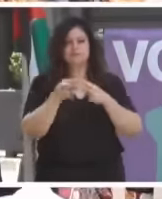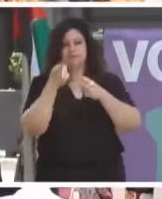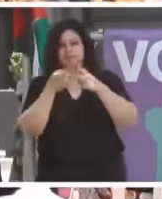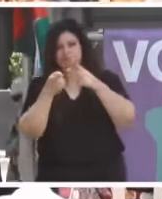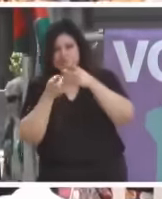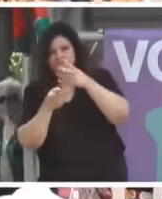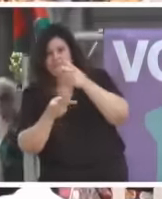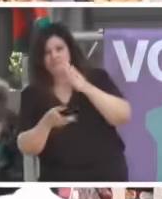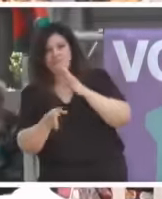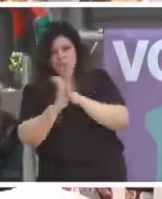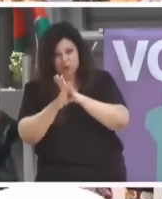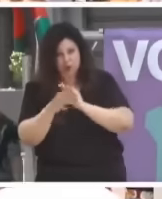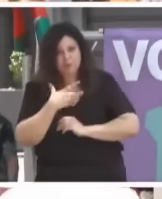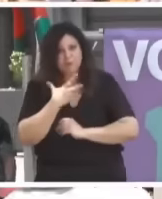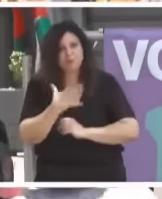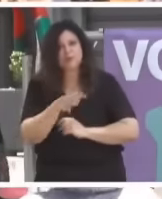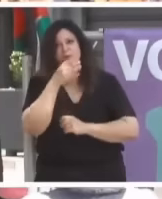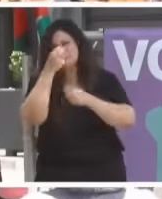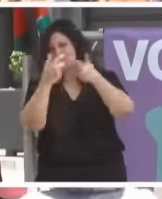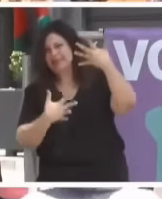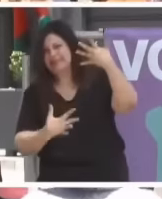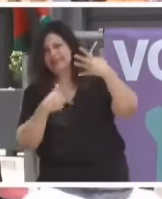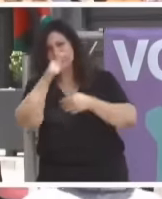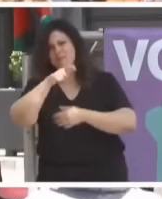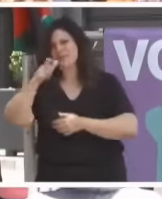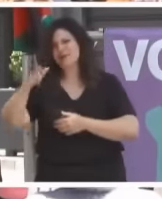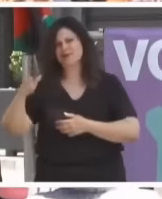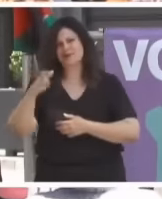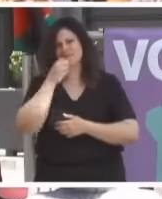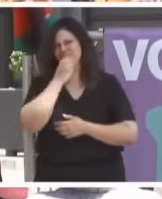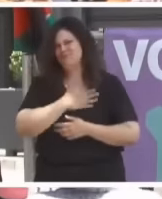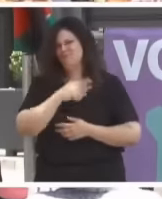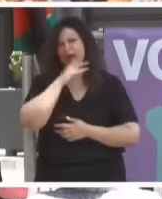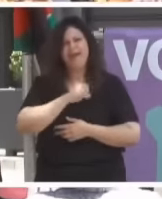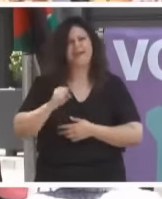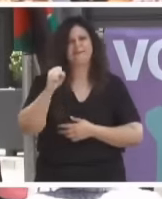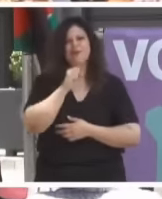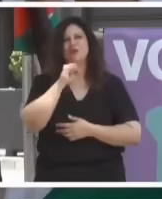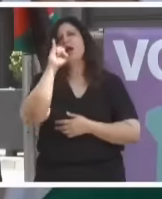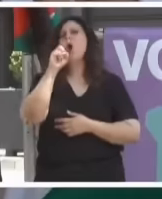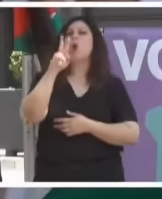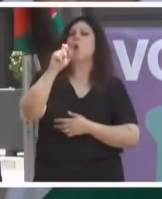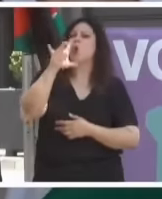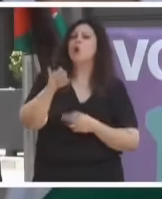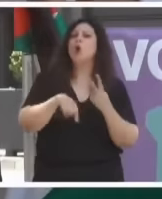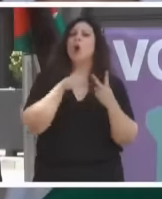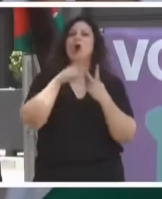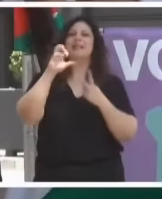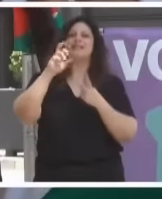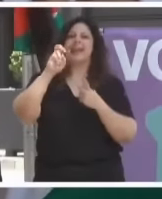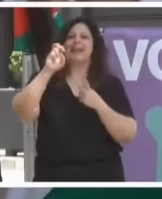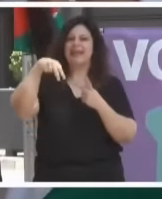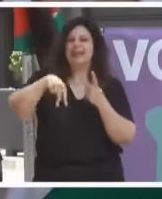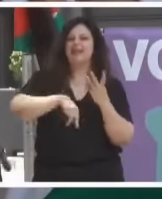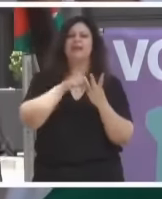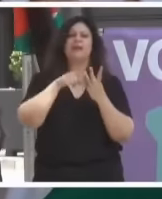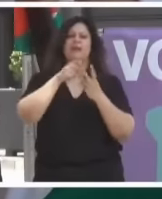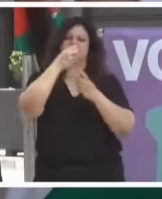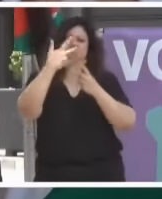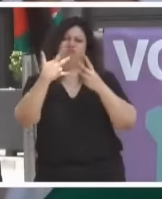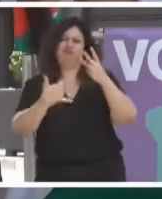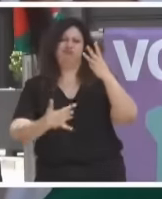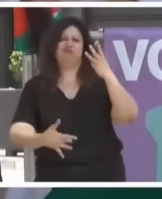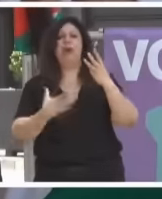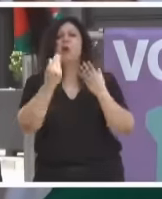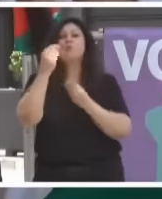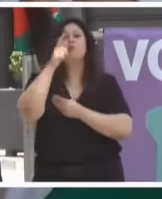Podría seguir porque tenemos una lista maravillosa de gente. Tenemos a Julio Rodríguez, a Serín, tenemos, en fin, a